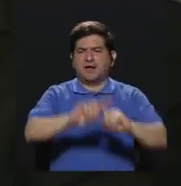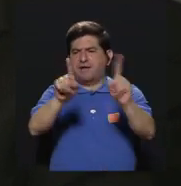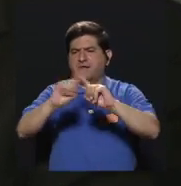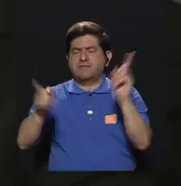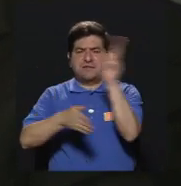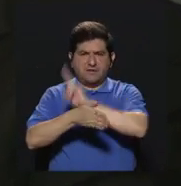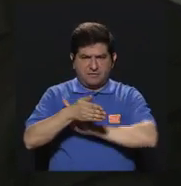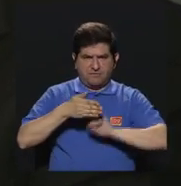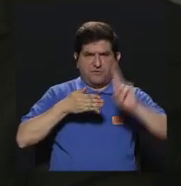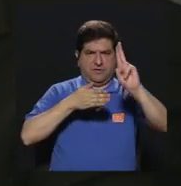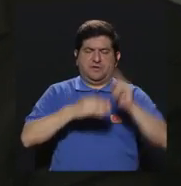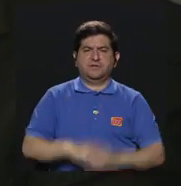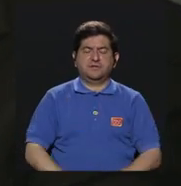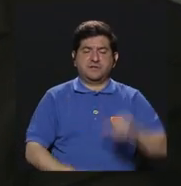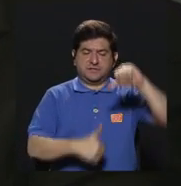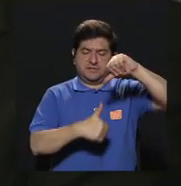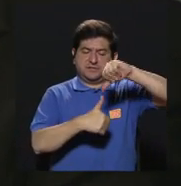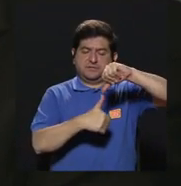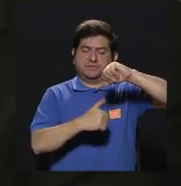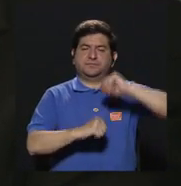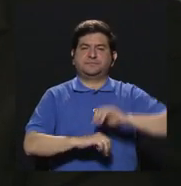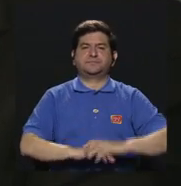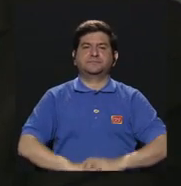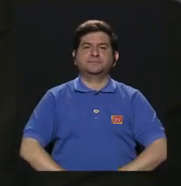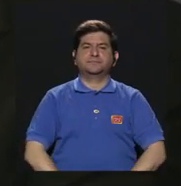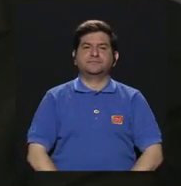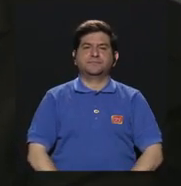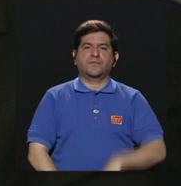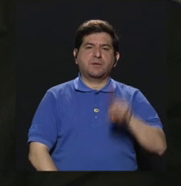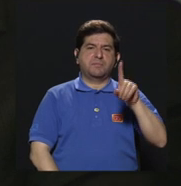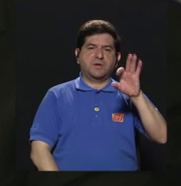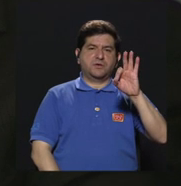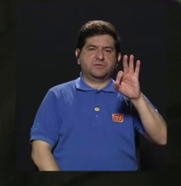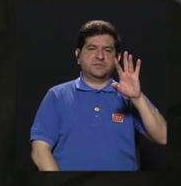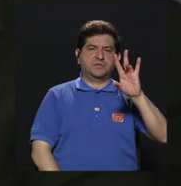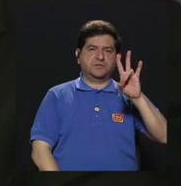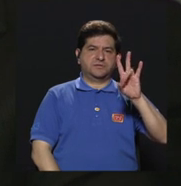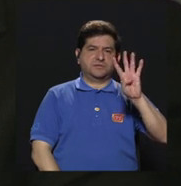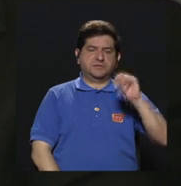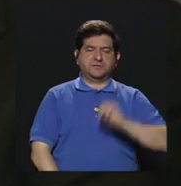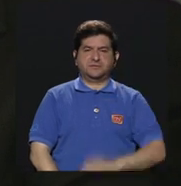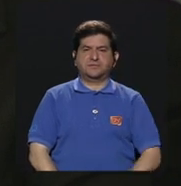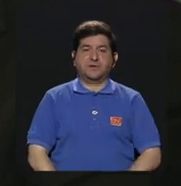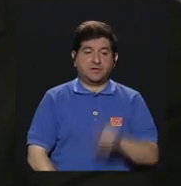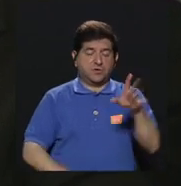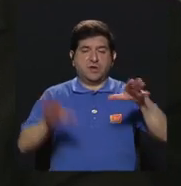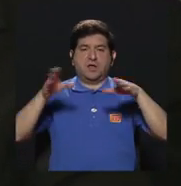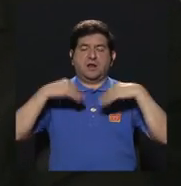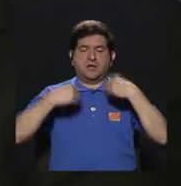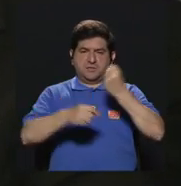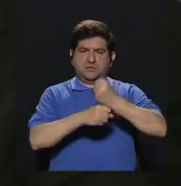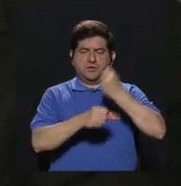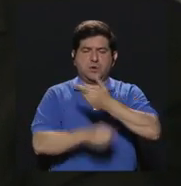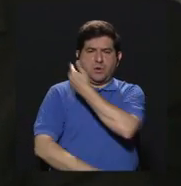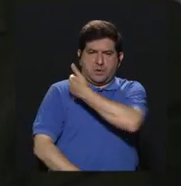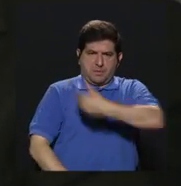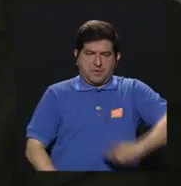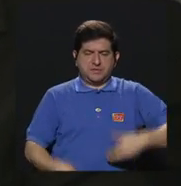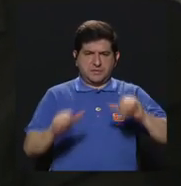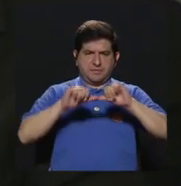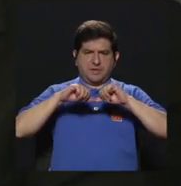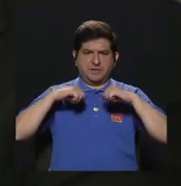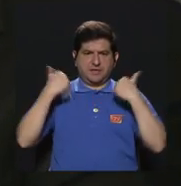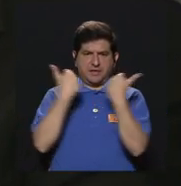diversas universidades centroamericanas. En 1974 asumió el cargo de presidente de la